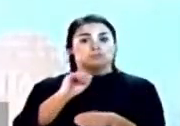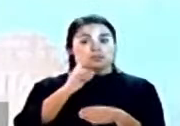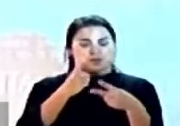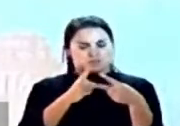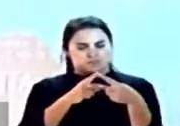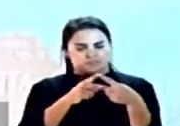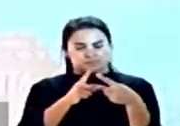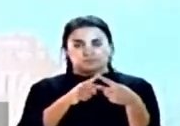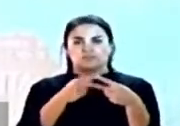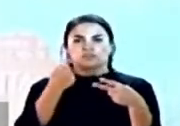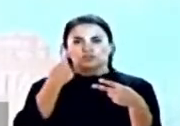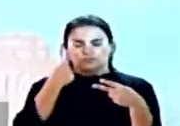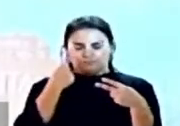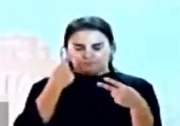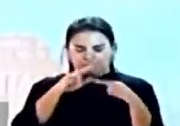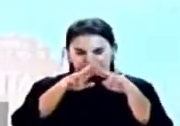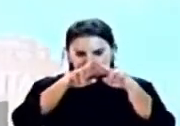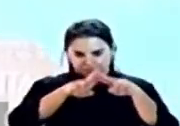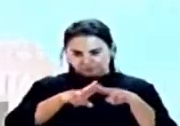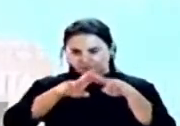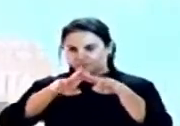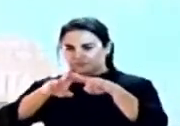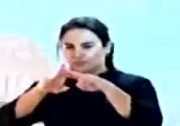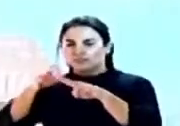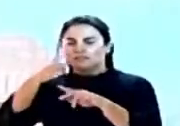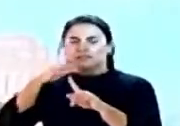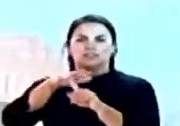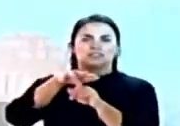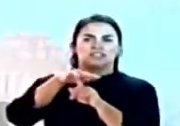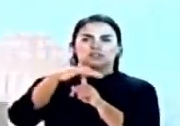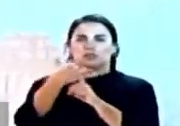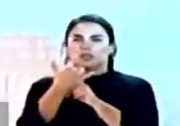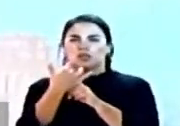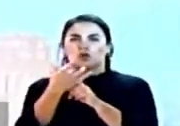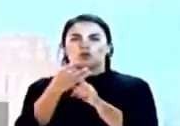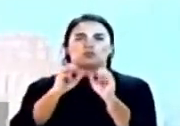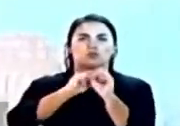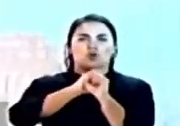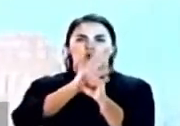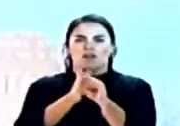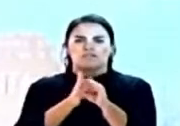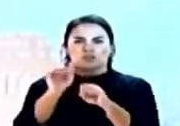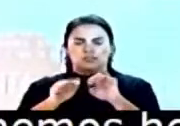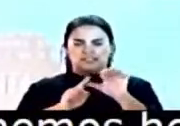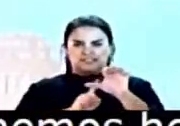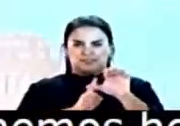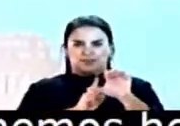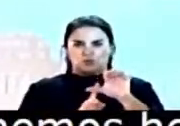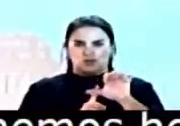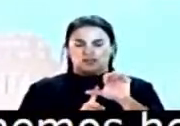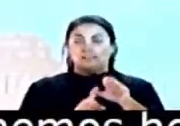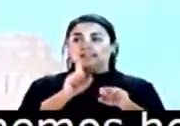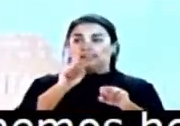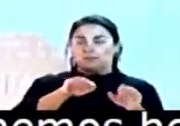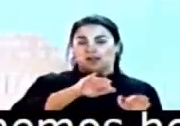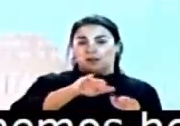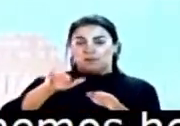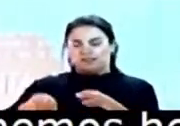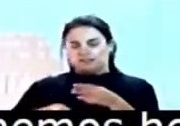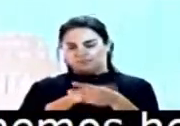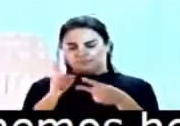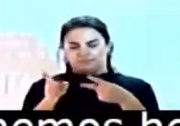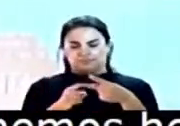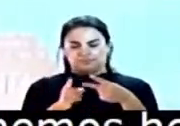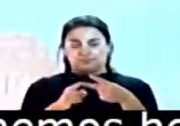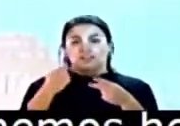una evaluación de la situación de la pandemia en Extremadura y, por otro lado, nos hemos marcado